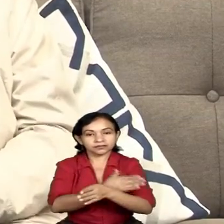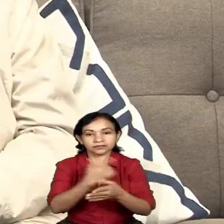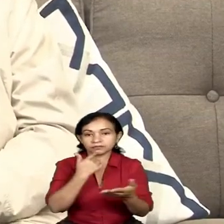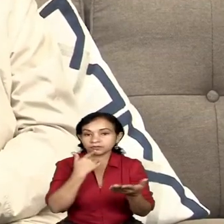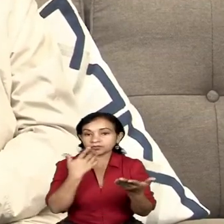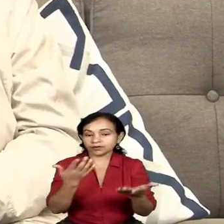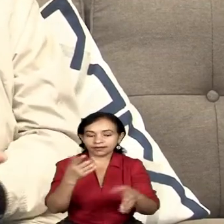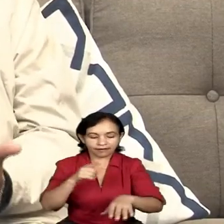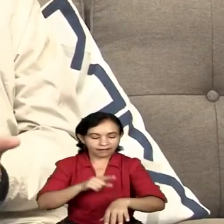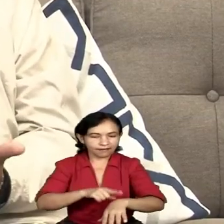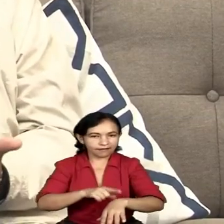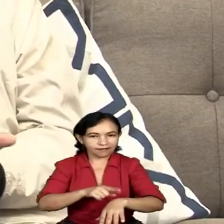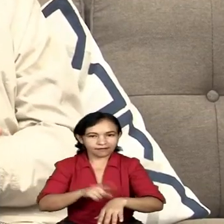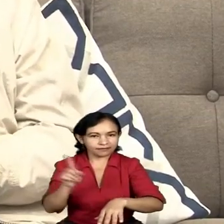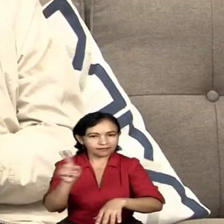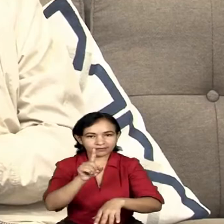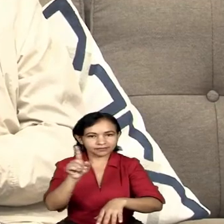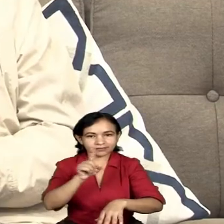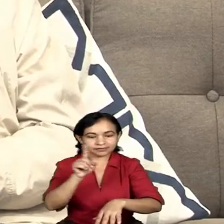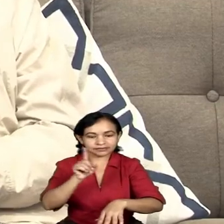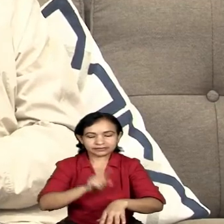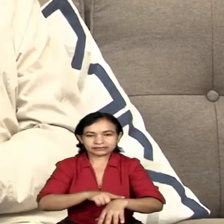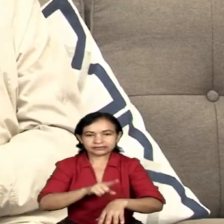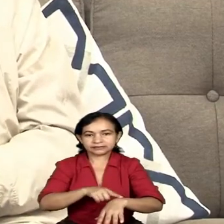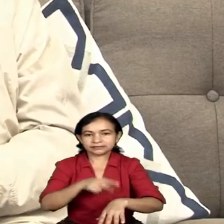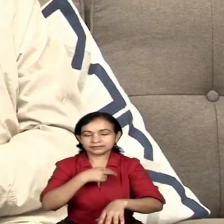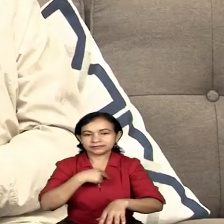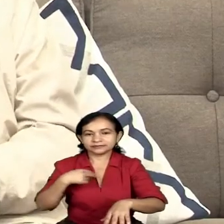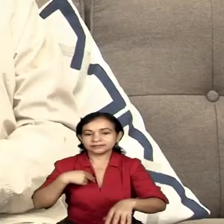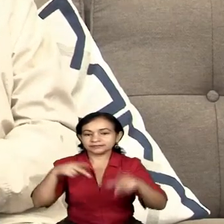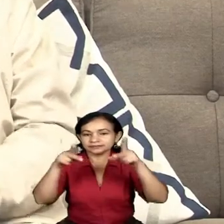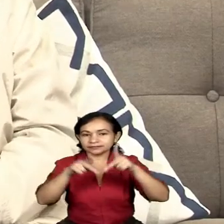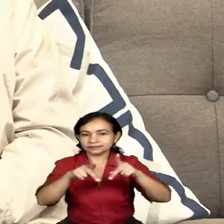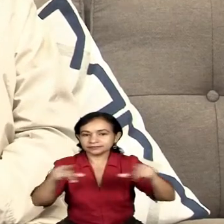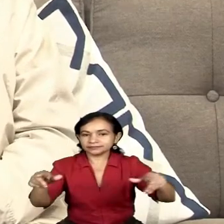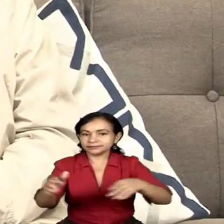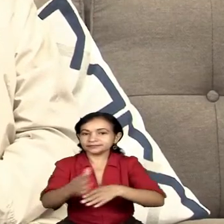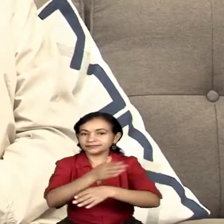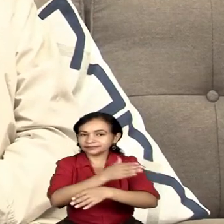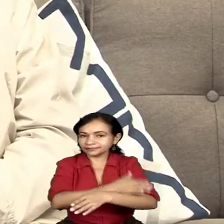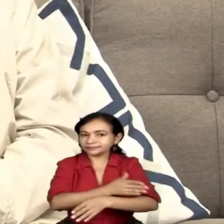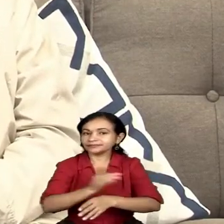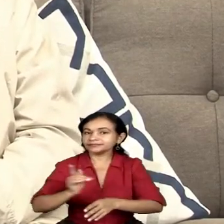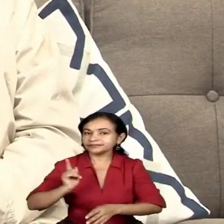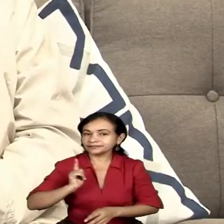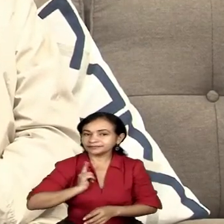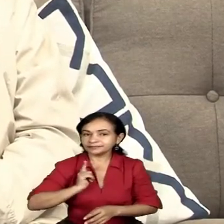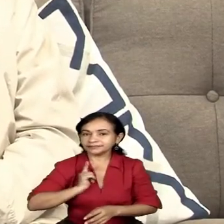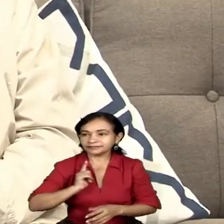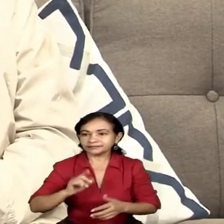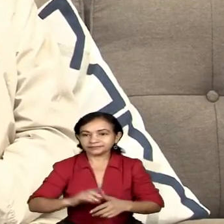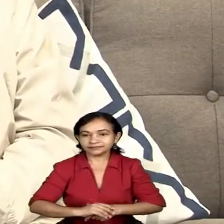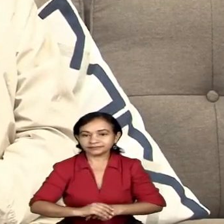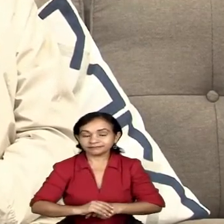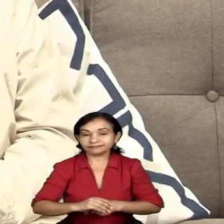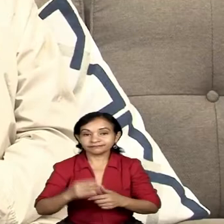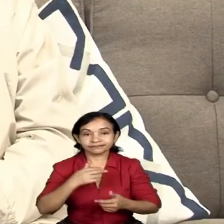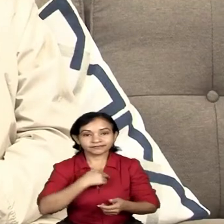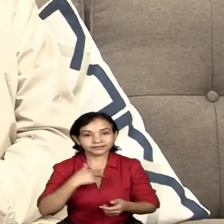es la hora que tenían programada en el plan que tenían diseñado. Entonces ahí es la